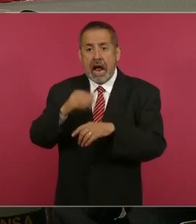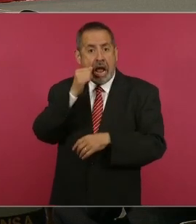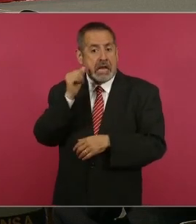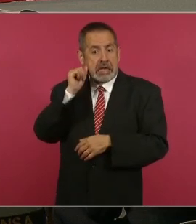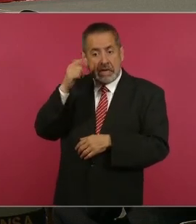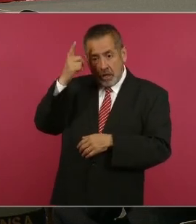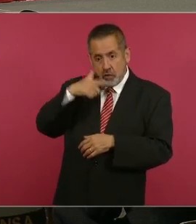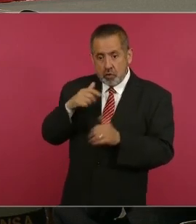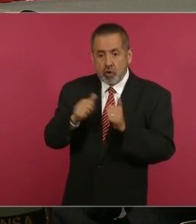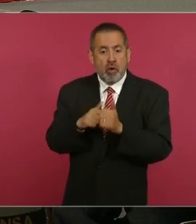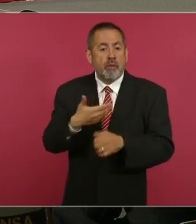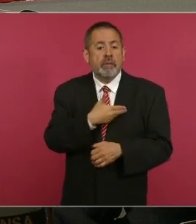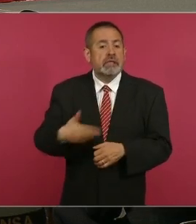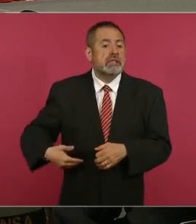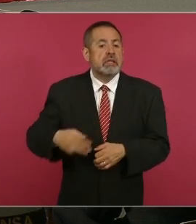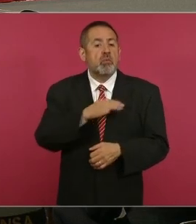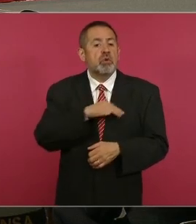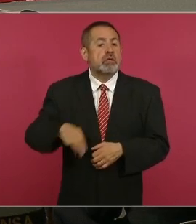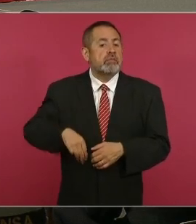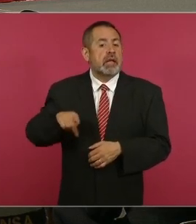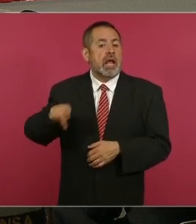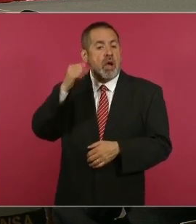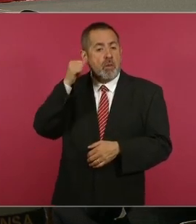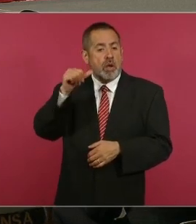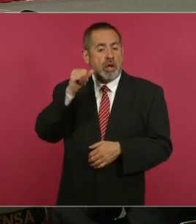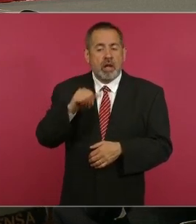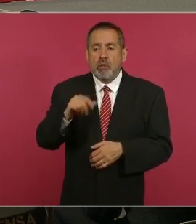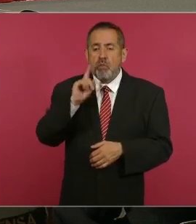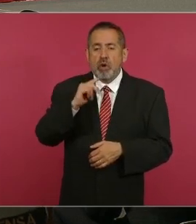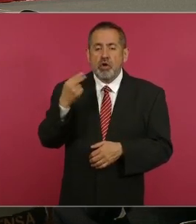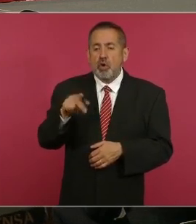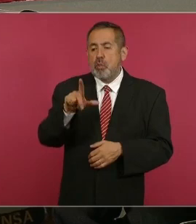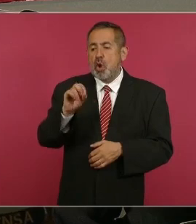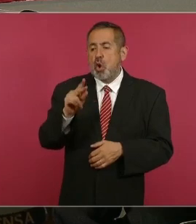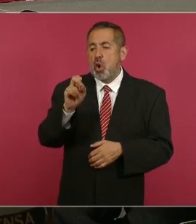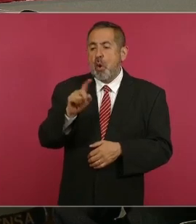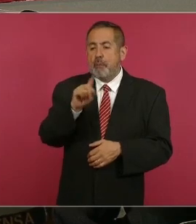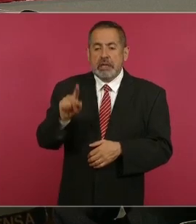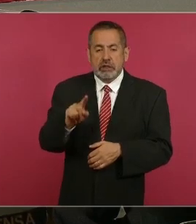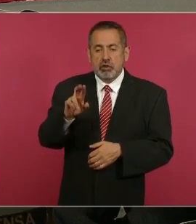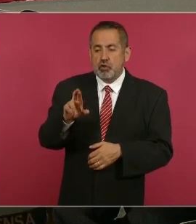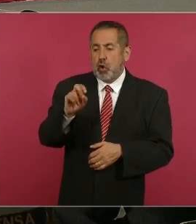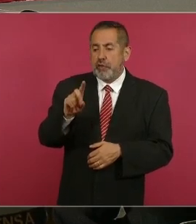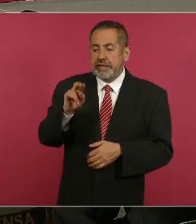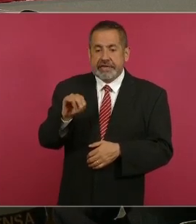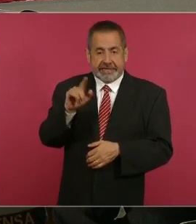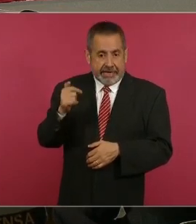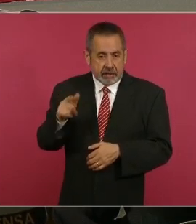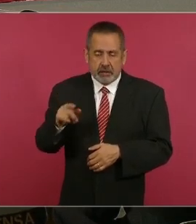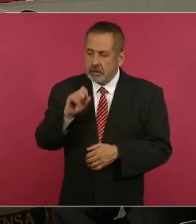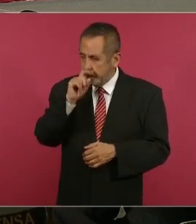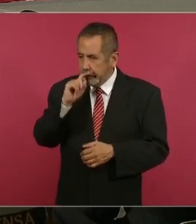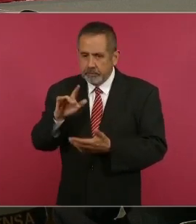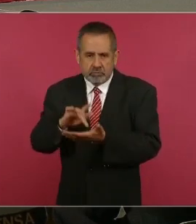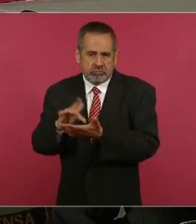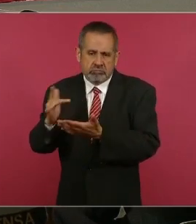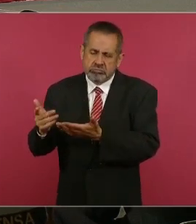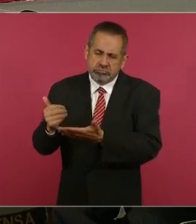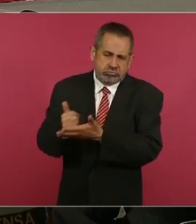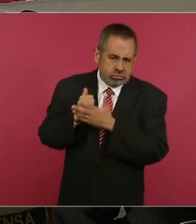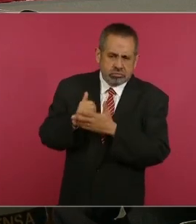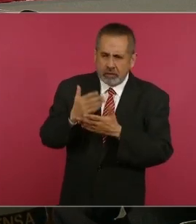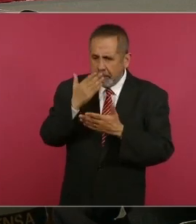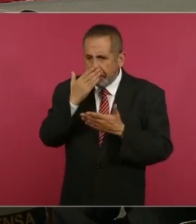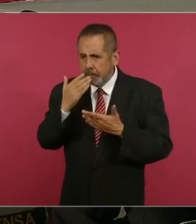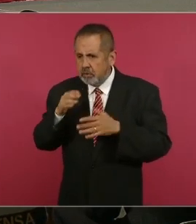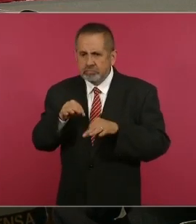con la presidenta municipal de Acapulco, Avelina López Rodríguez, a quien también pues le agradecemos pues